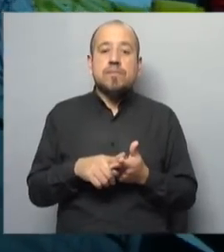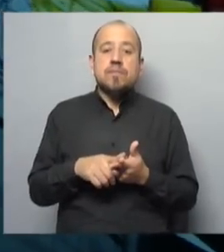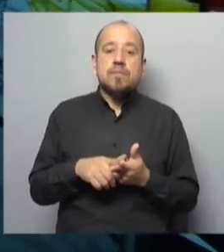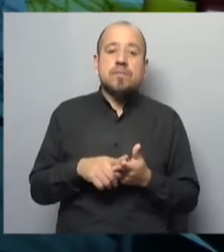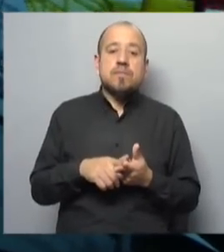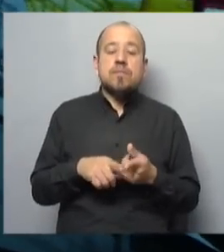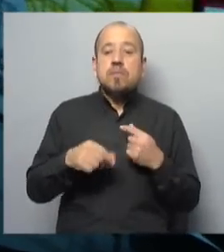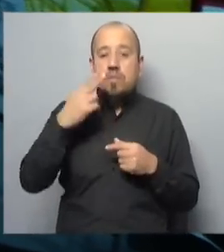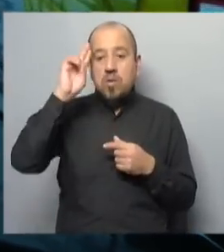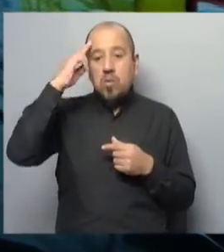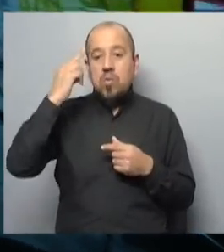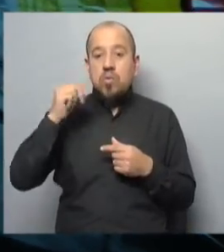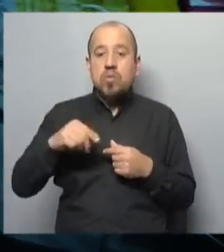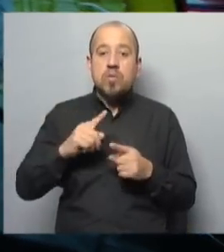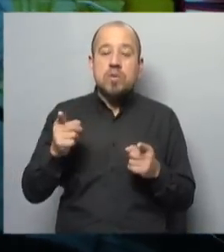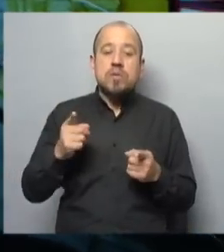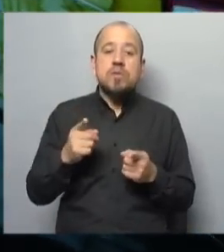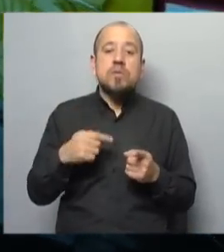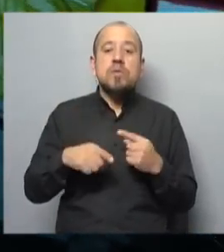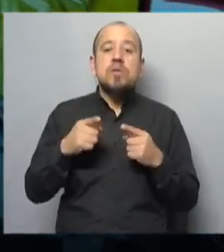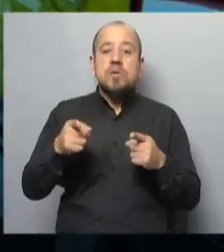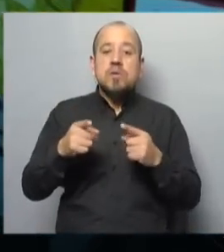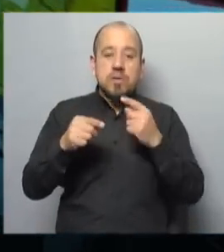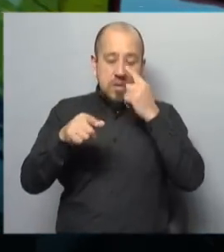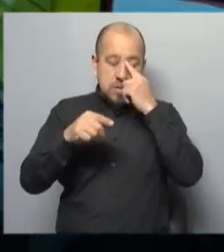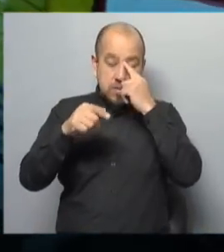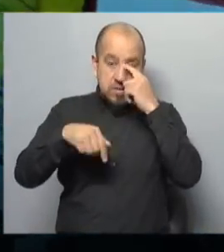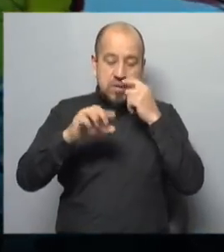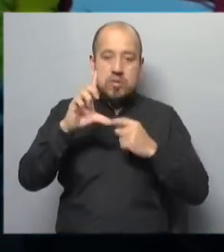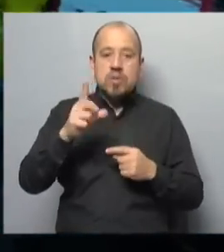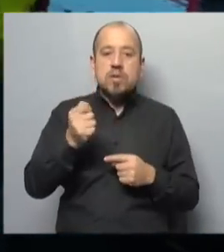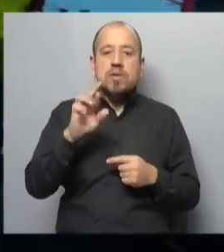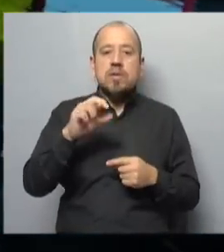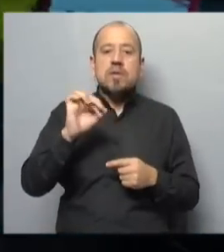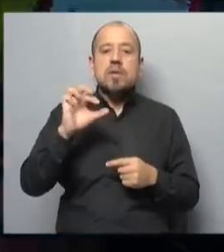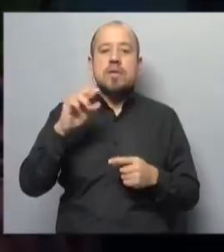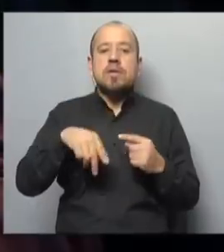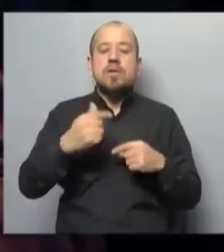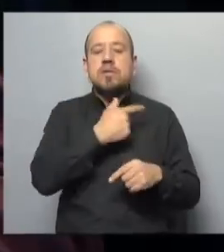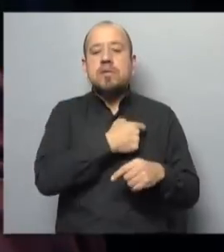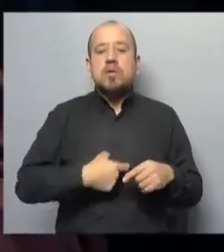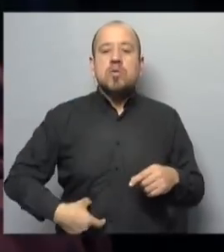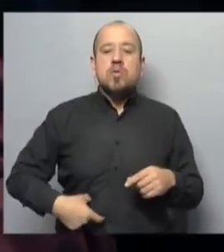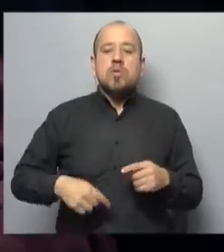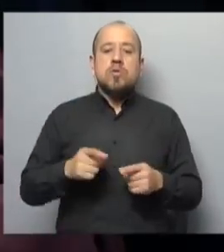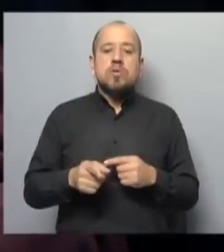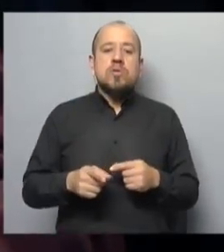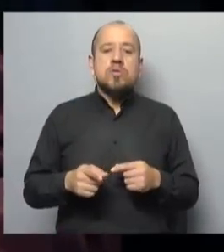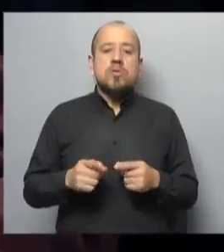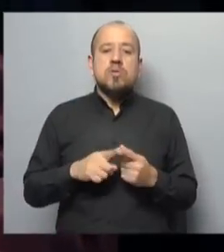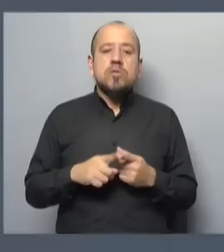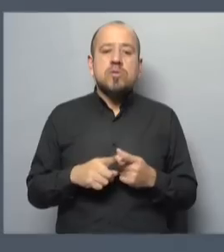que uruguay no estaba al día y tu carrera como fue futbolista danubio no no me haya gustado